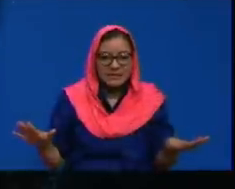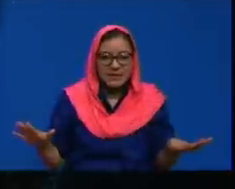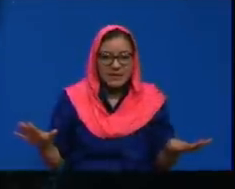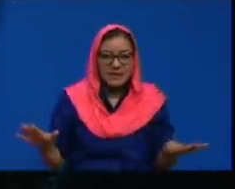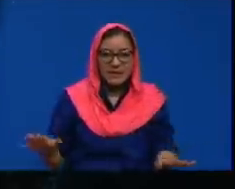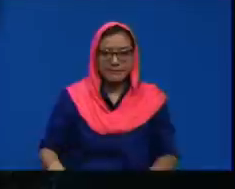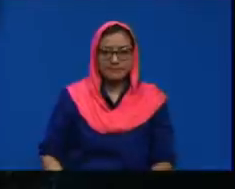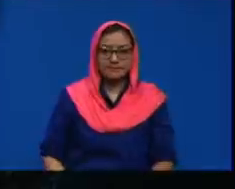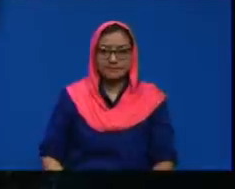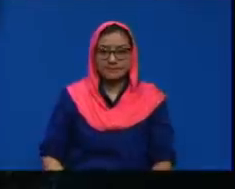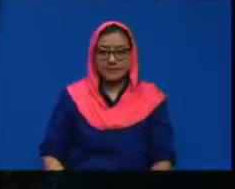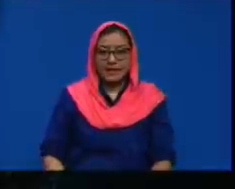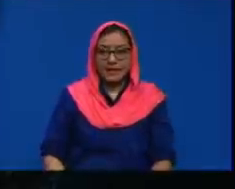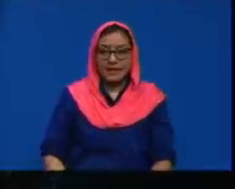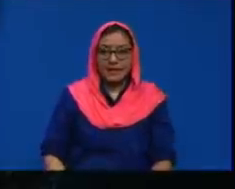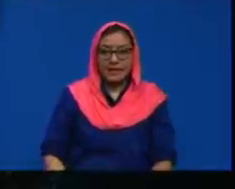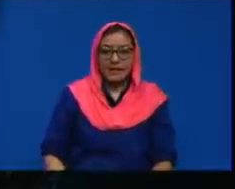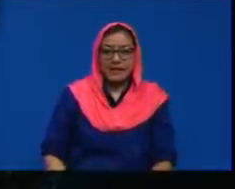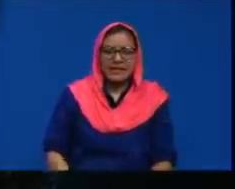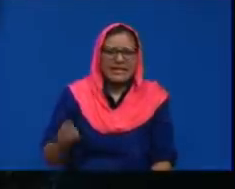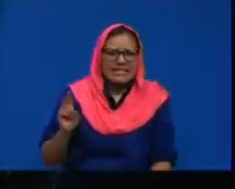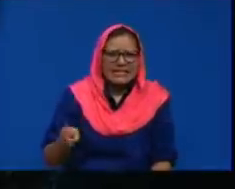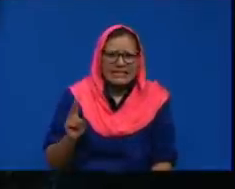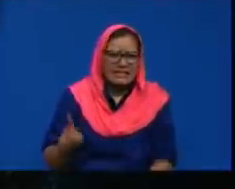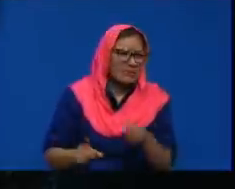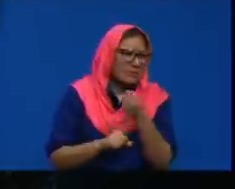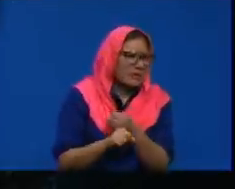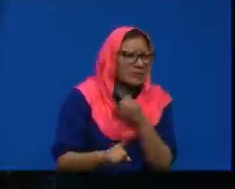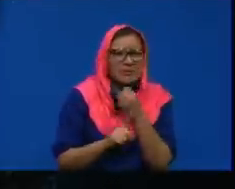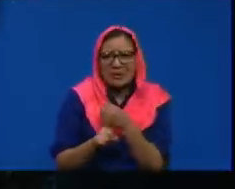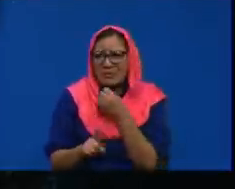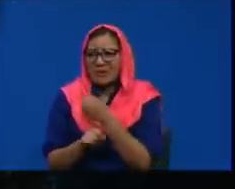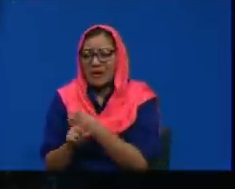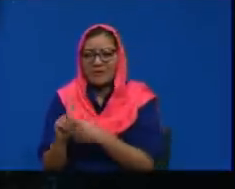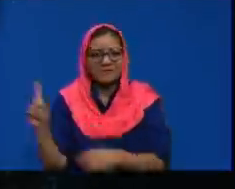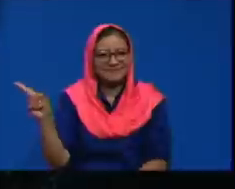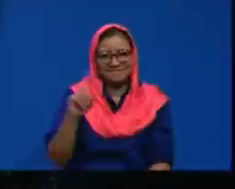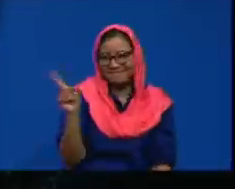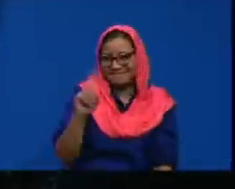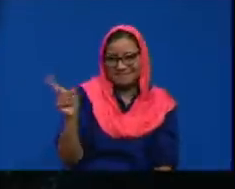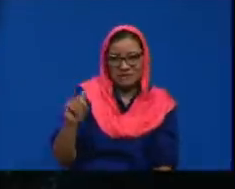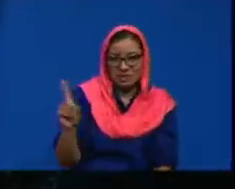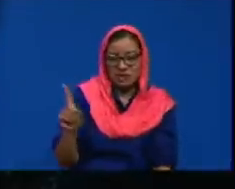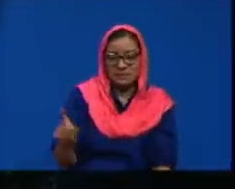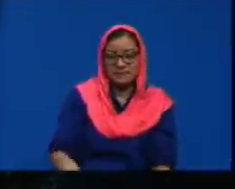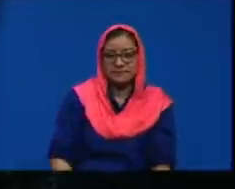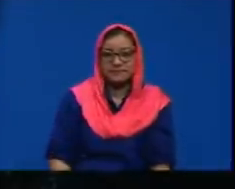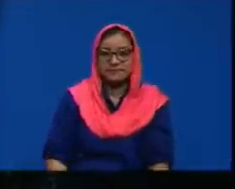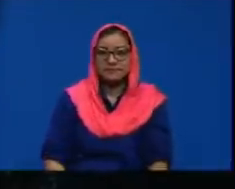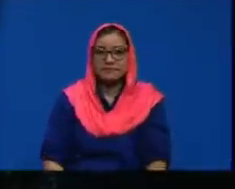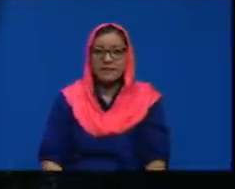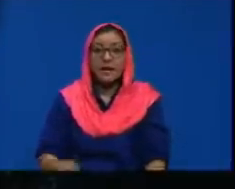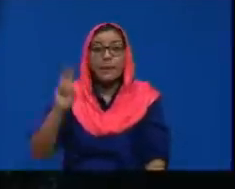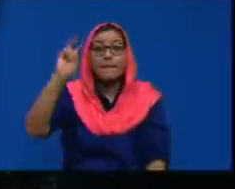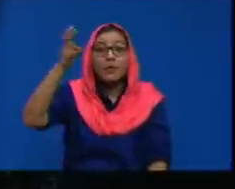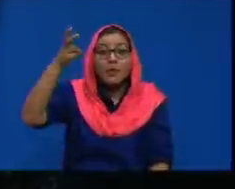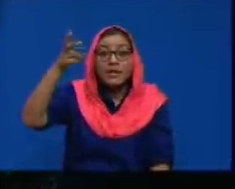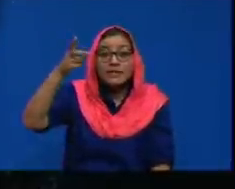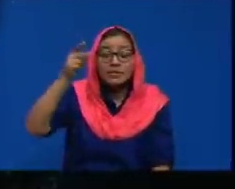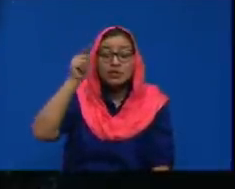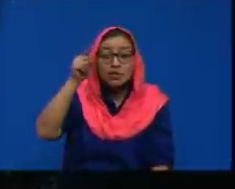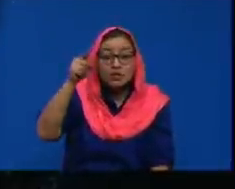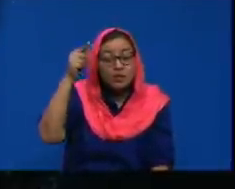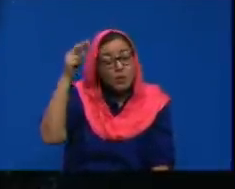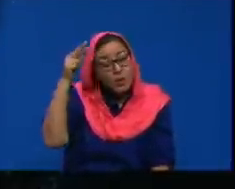para siempre se va a trillar el trigo. Por lo tanto, pueblo,